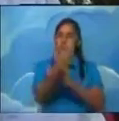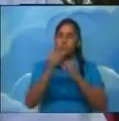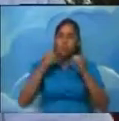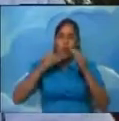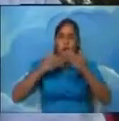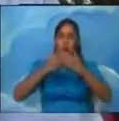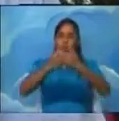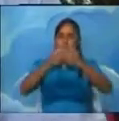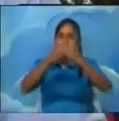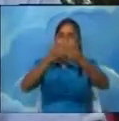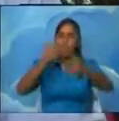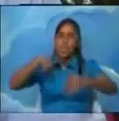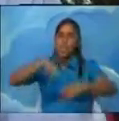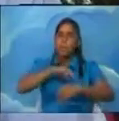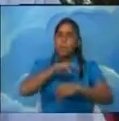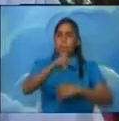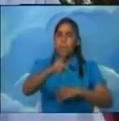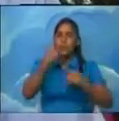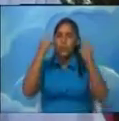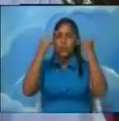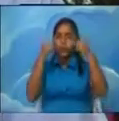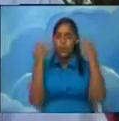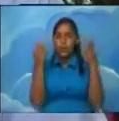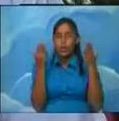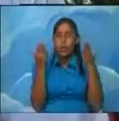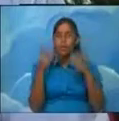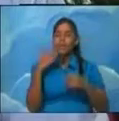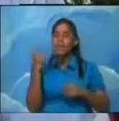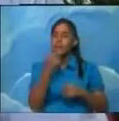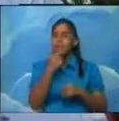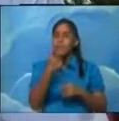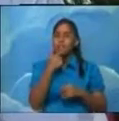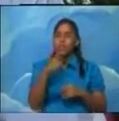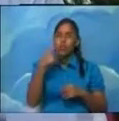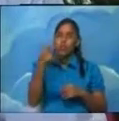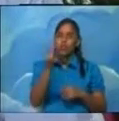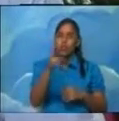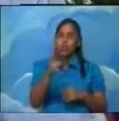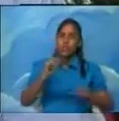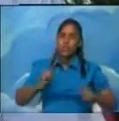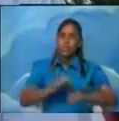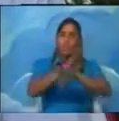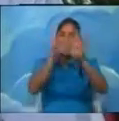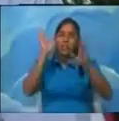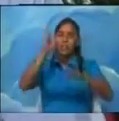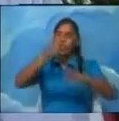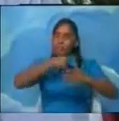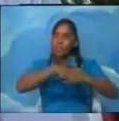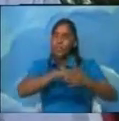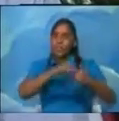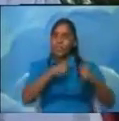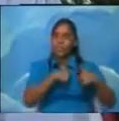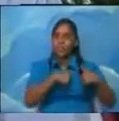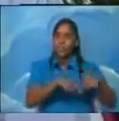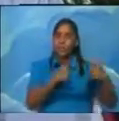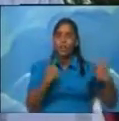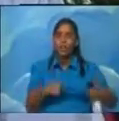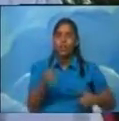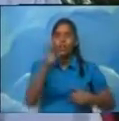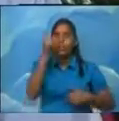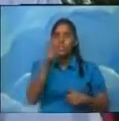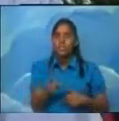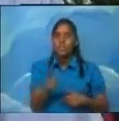como frontal en vuestros ojos. Qué lindo es cuando usted en esta mañana está atesorando esta palabra. No sea usted